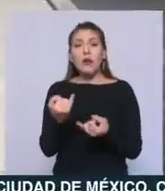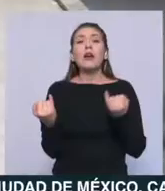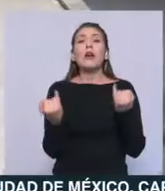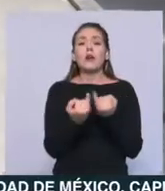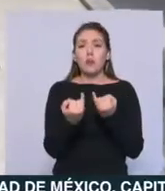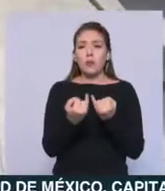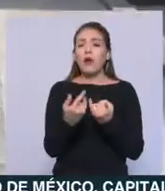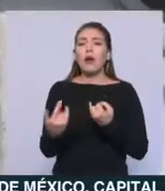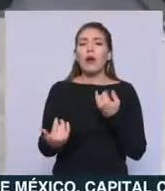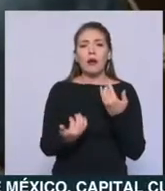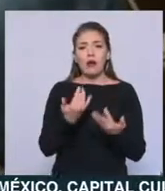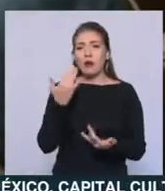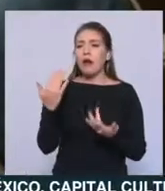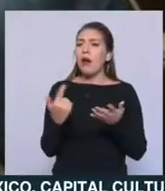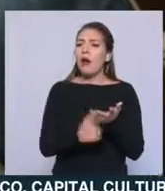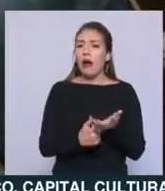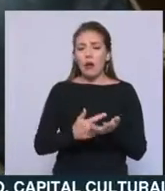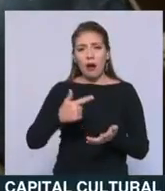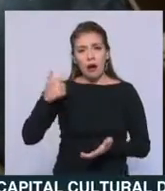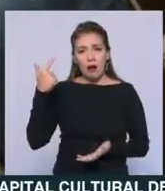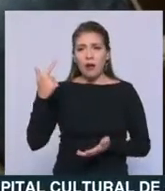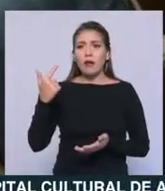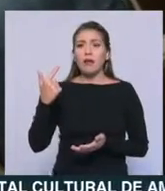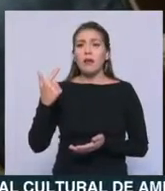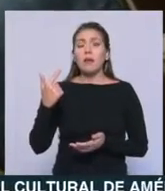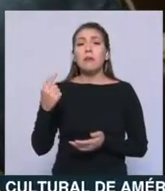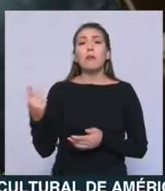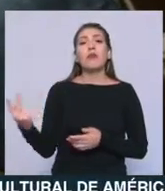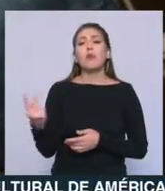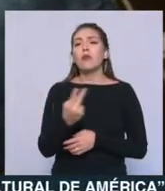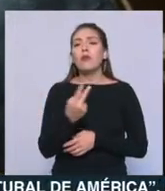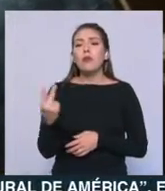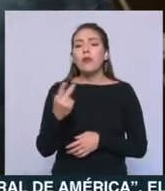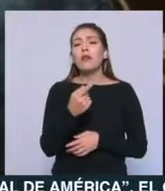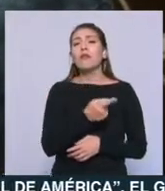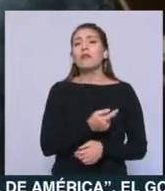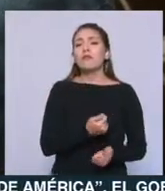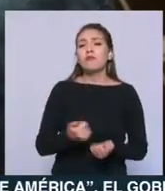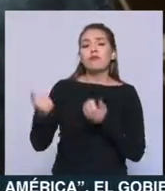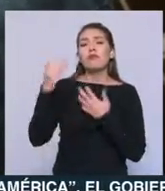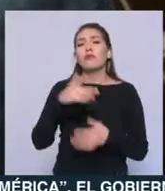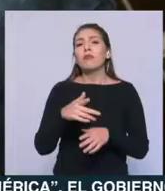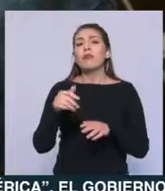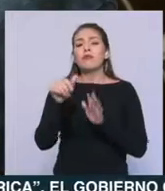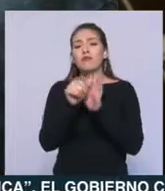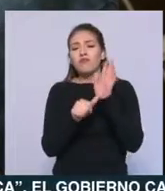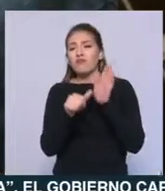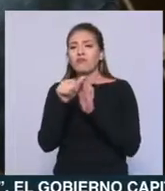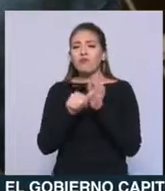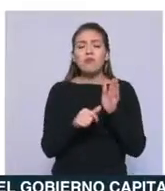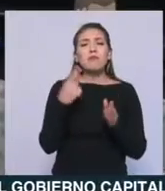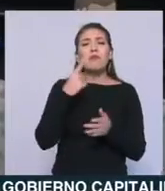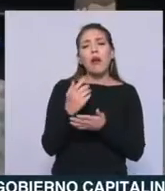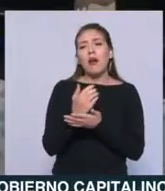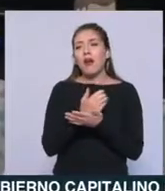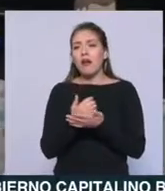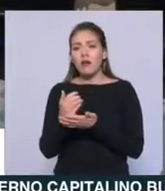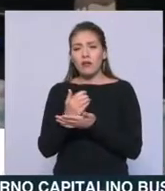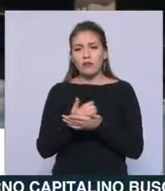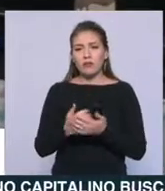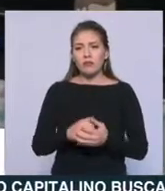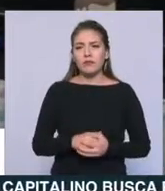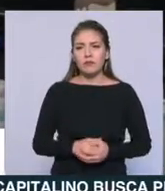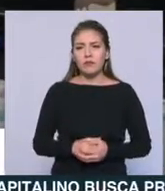tuvo quemaduras graves. Desde ese momento, ambos han sido sometidos a varias cirugías para poder recuperarse. Ayer